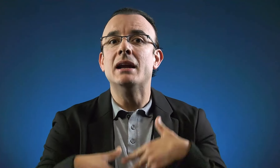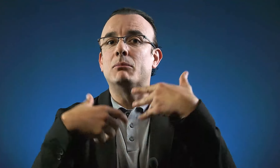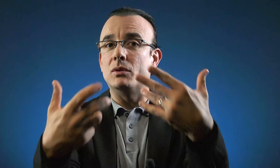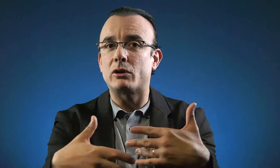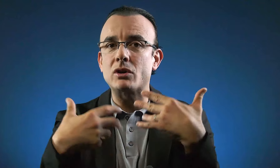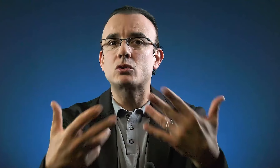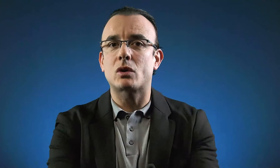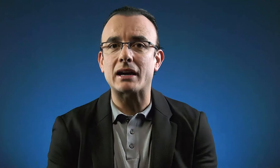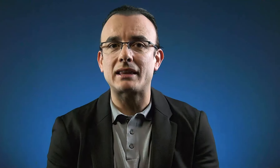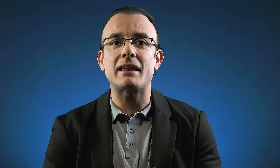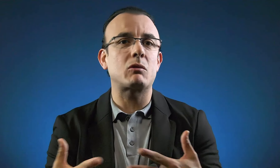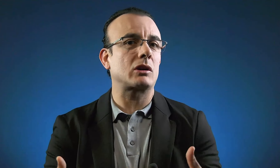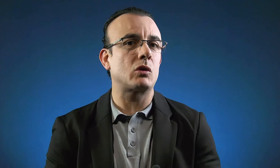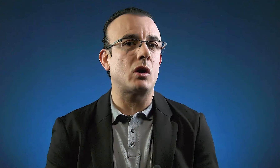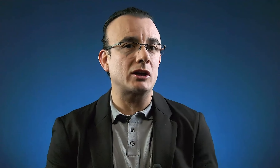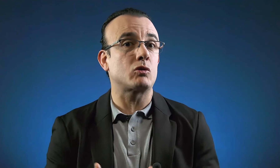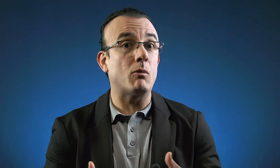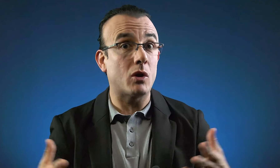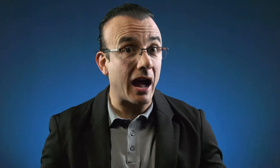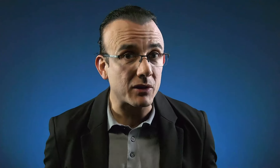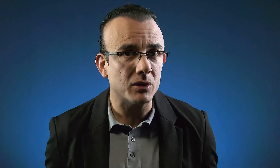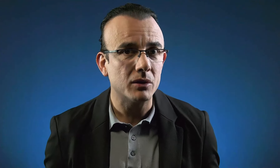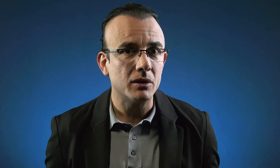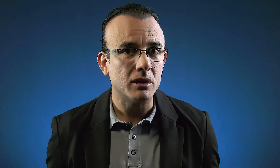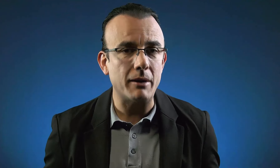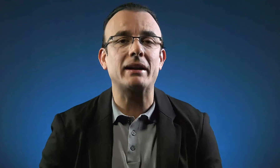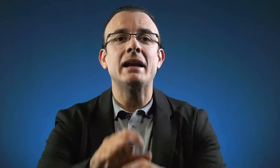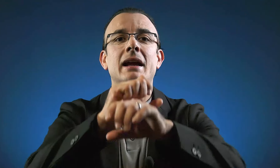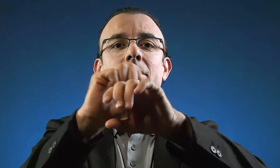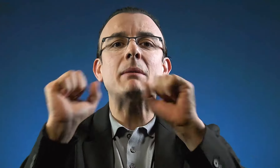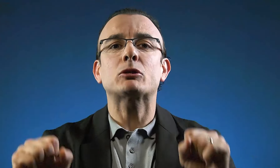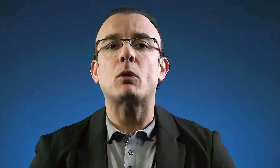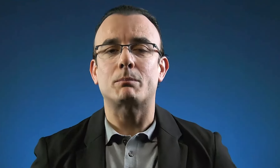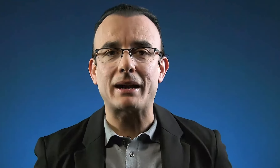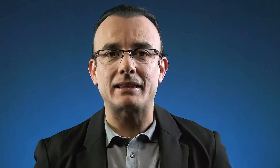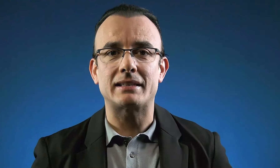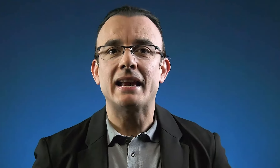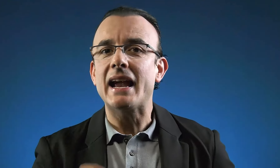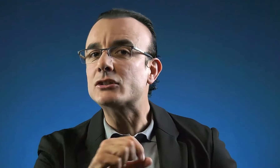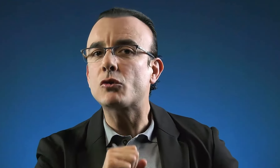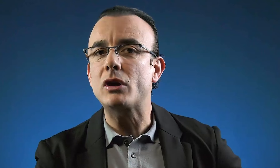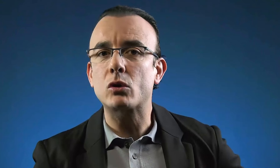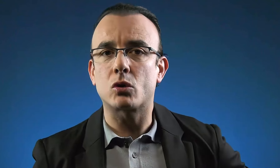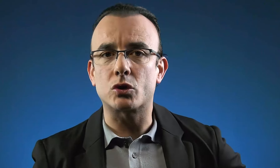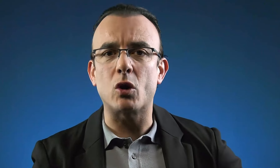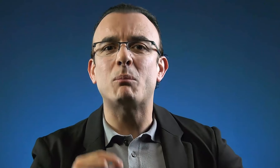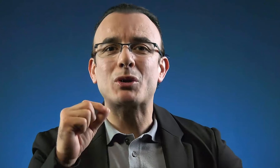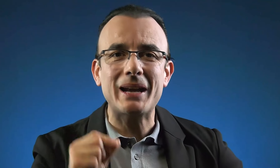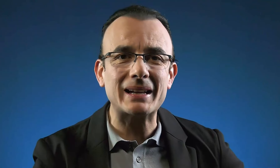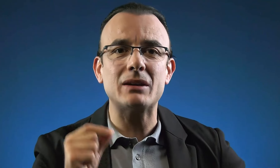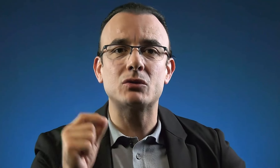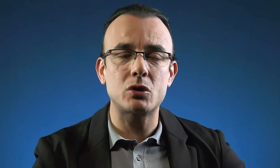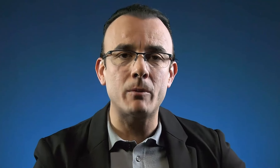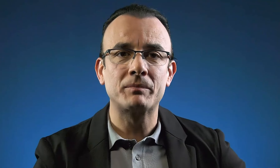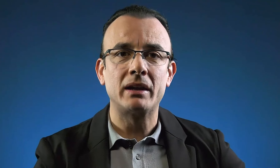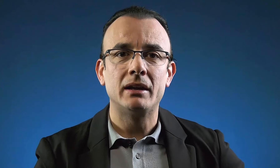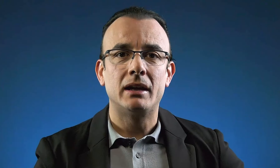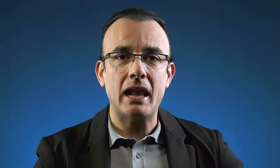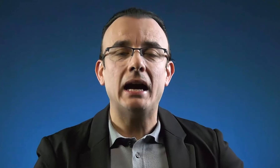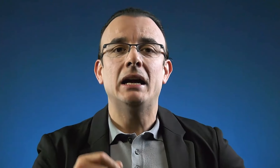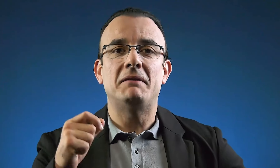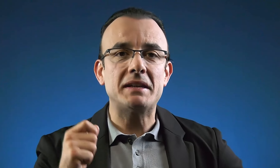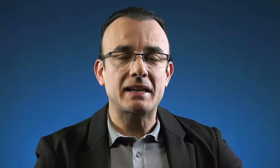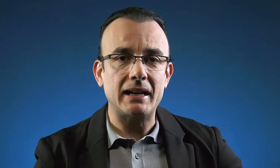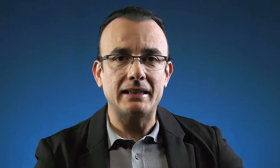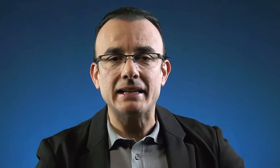que publicó en su carta, de acuerdo a su abogado. A ver, vamos por partes. Esto fue lo que ocurrió. ¿Por qué renunció